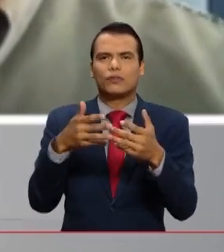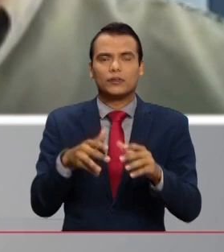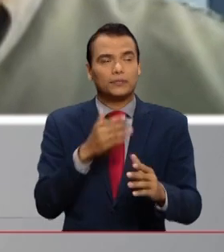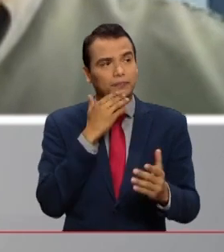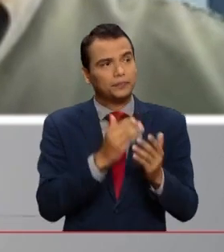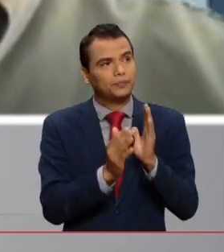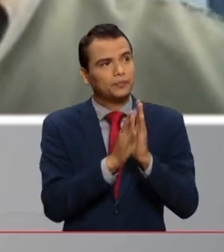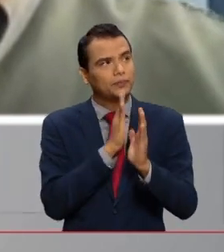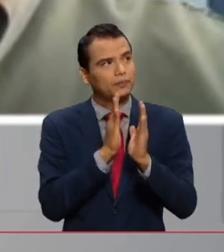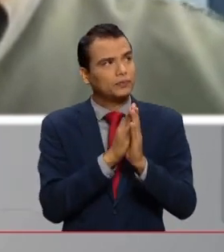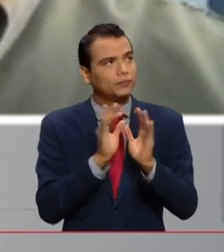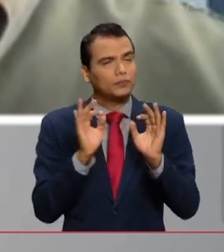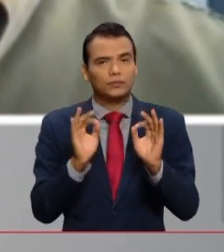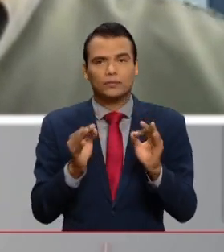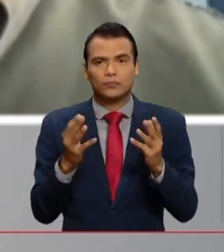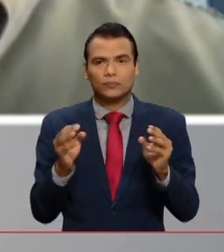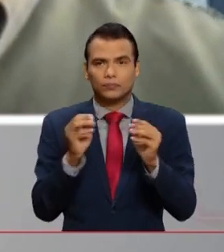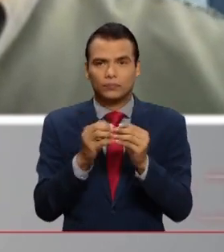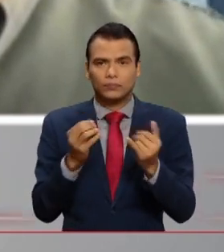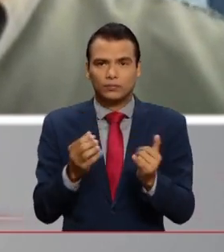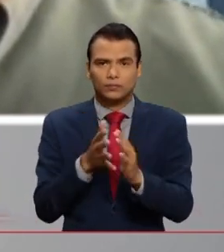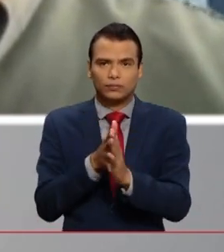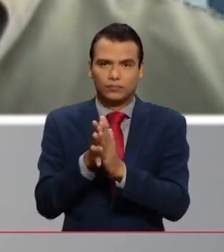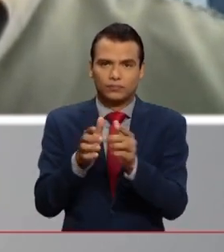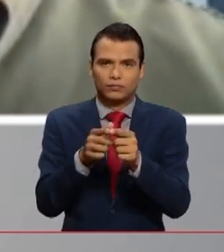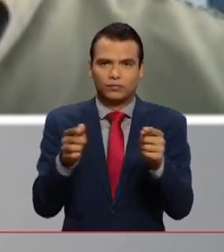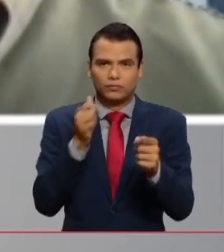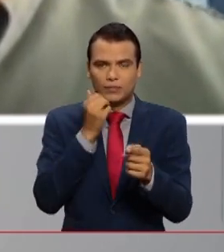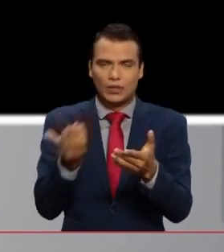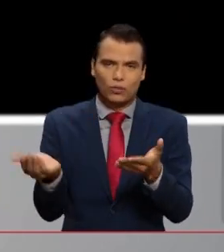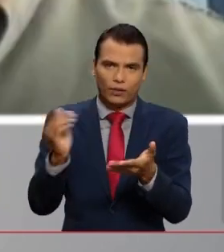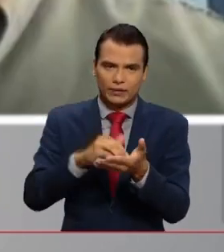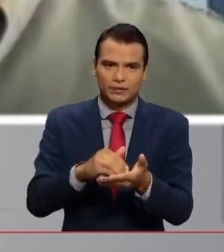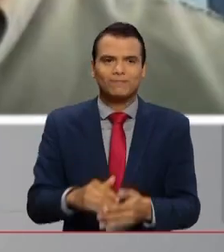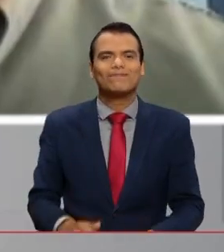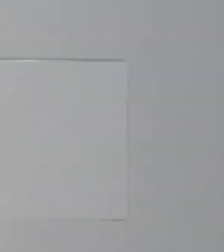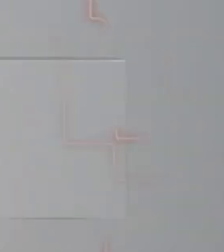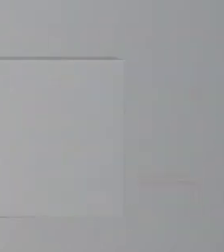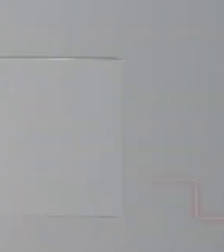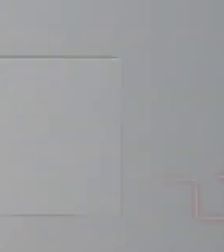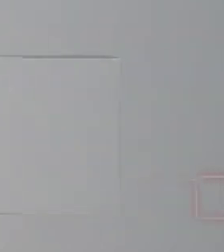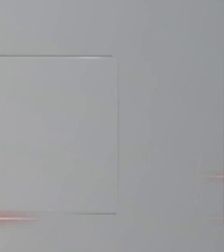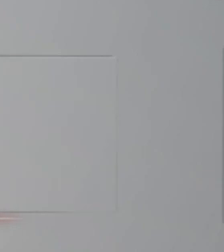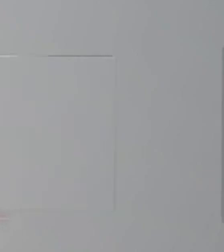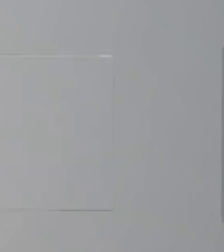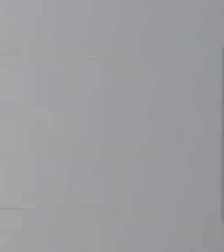por la información el día de hoy. Nuevamente conectamos con usted mañana. Un feliz día, muchas gracias. Feliz día.